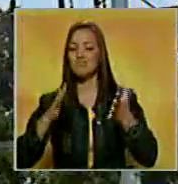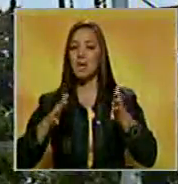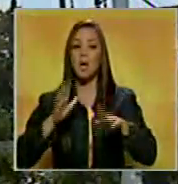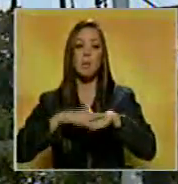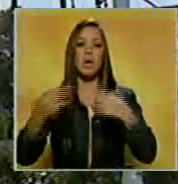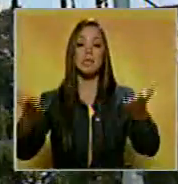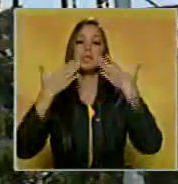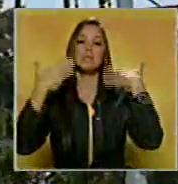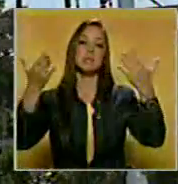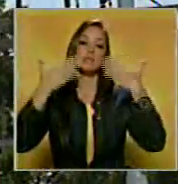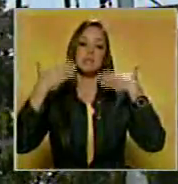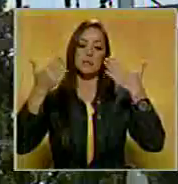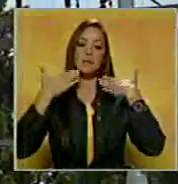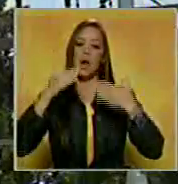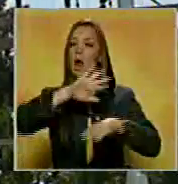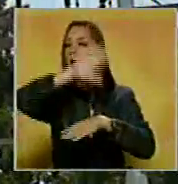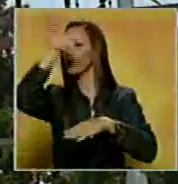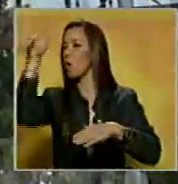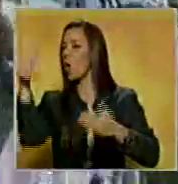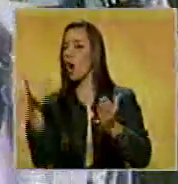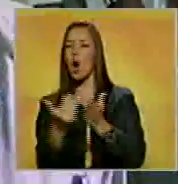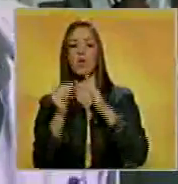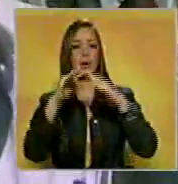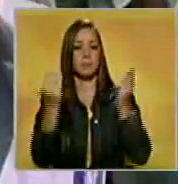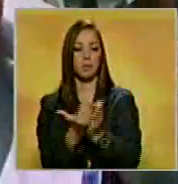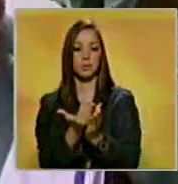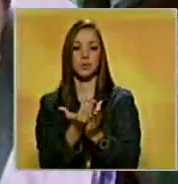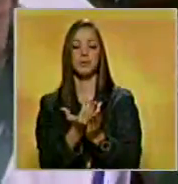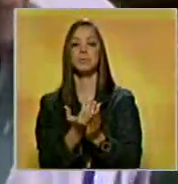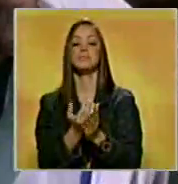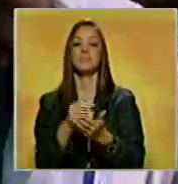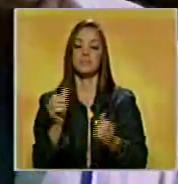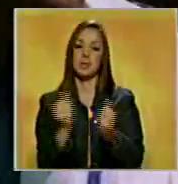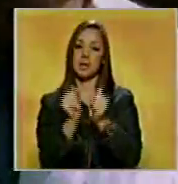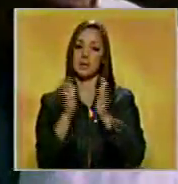ola de calor a la escala mundial. En Anzoátegui, Nina Martínez, Noticiero Venevisión.